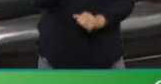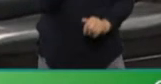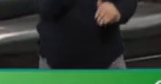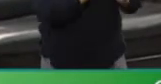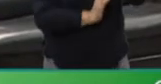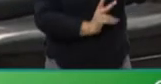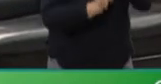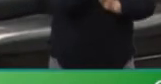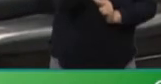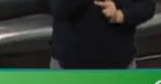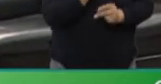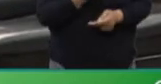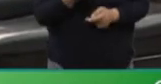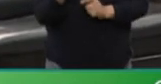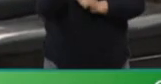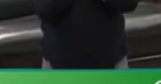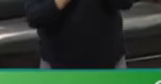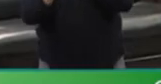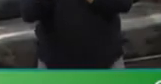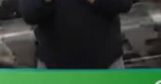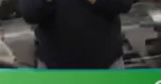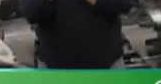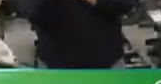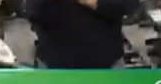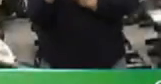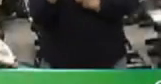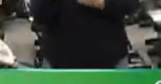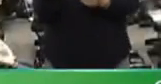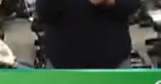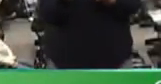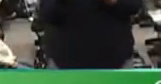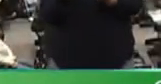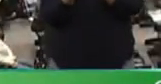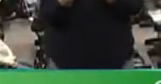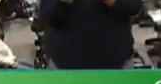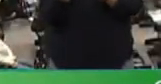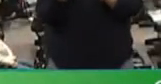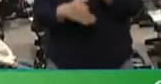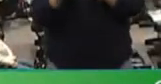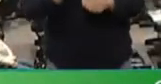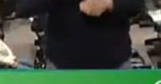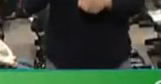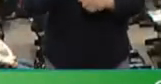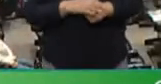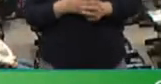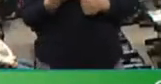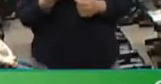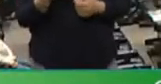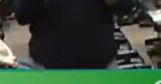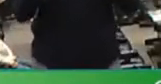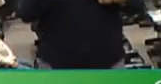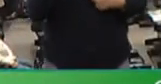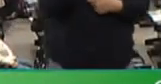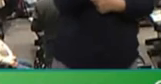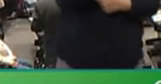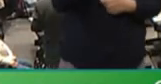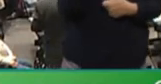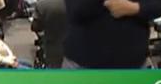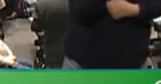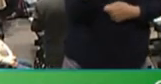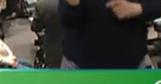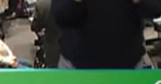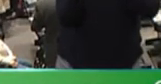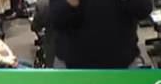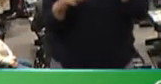no son los necesarios creo que son muy pocos no es el fertilizante necesario para los campesinos de nuestro país y en